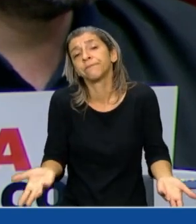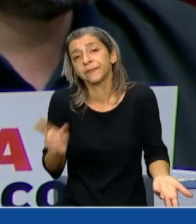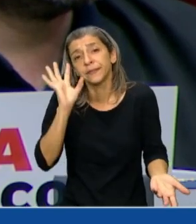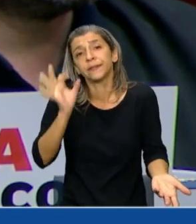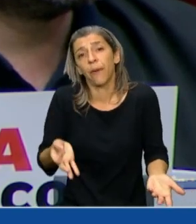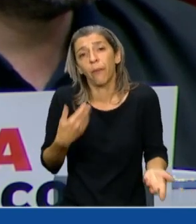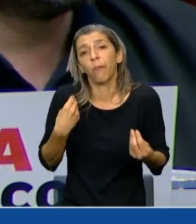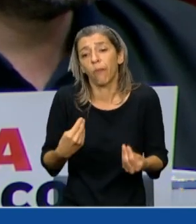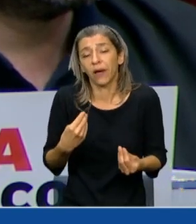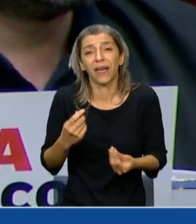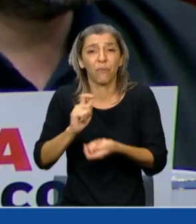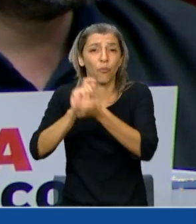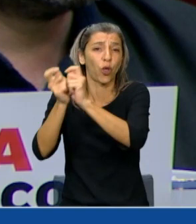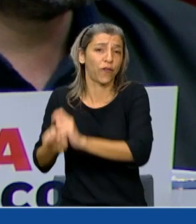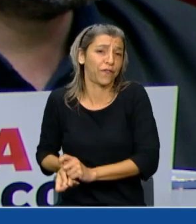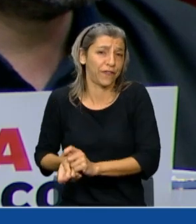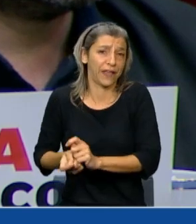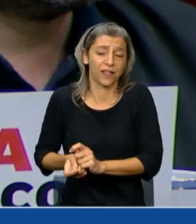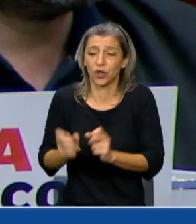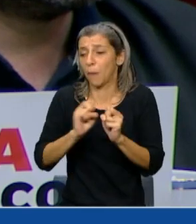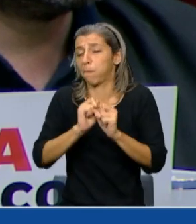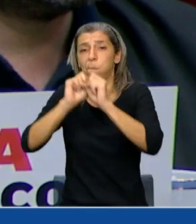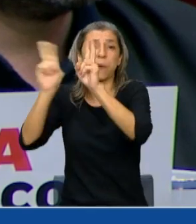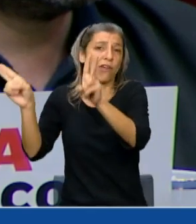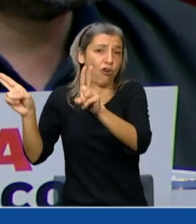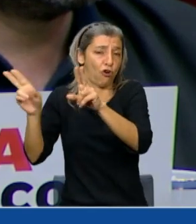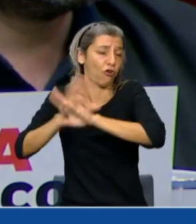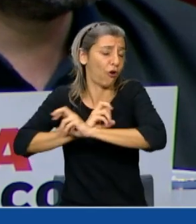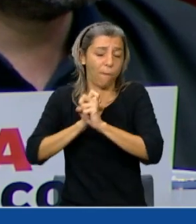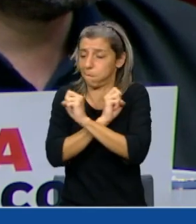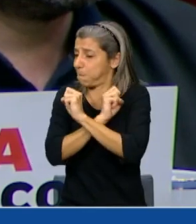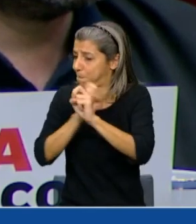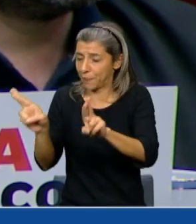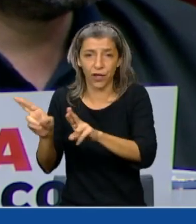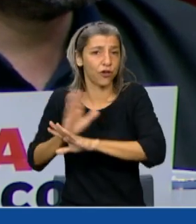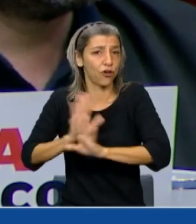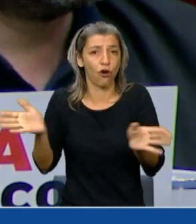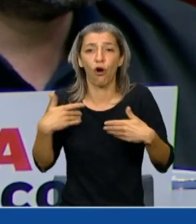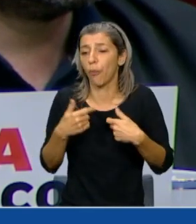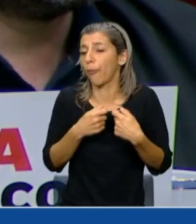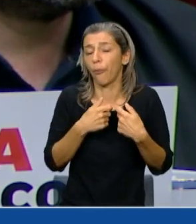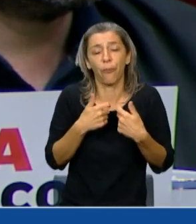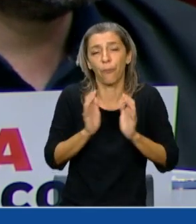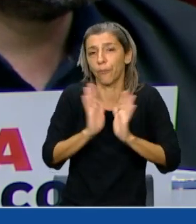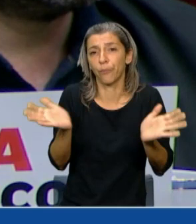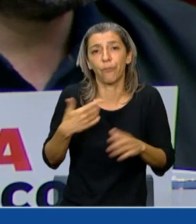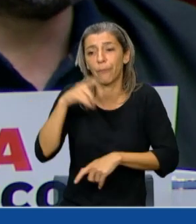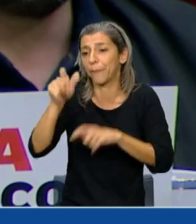esas modificaciones que son aún más negativas porque dejan a los inquilinos completamente a merced, no de